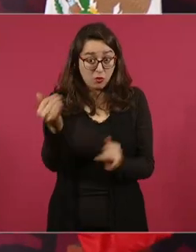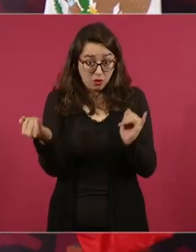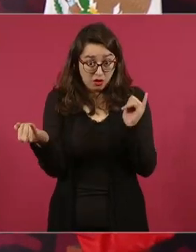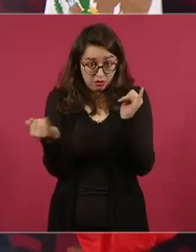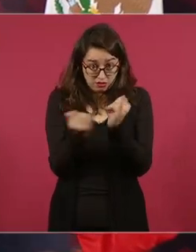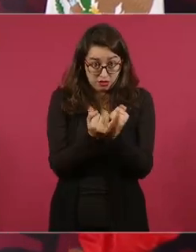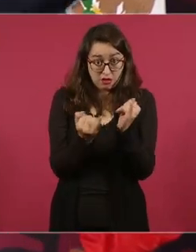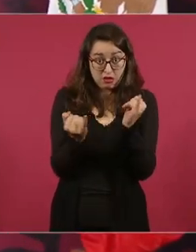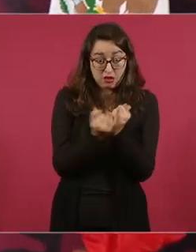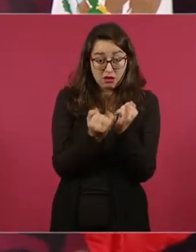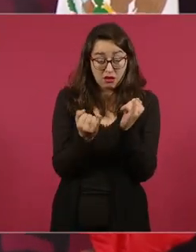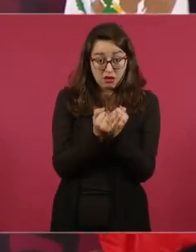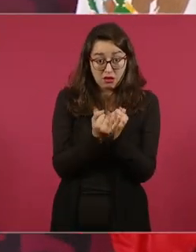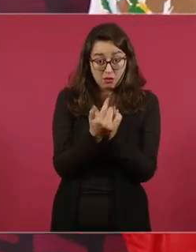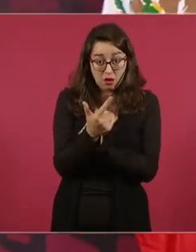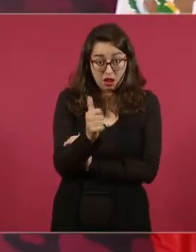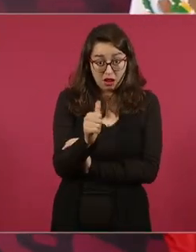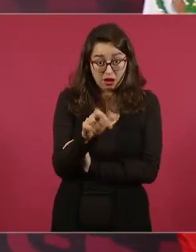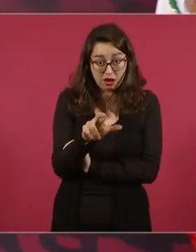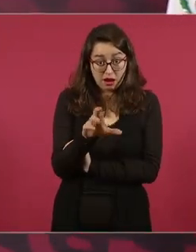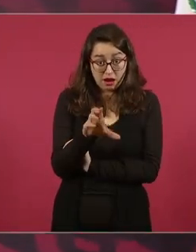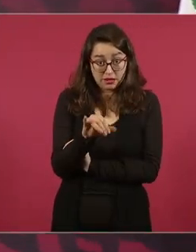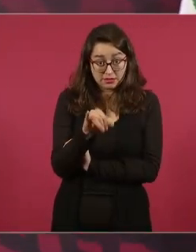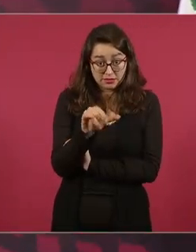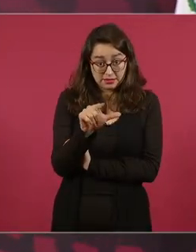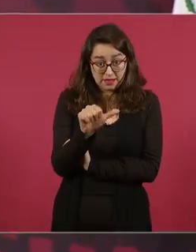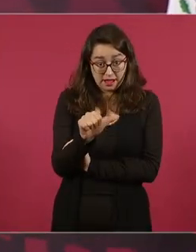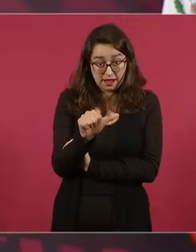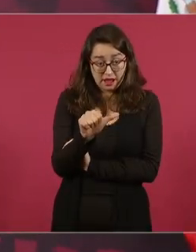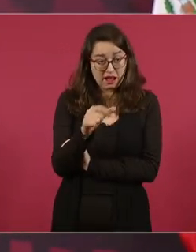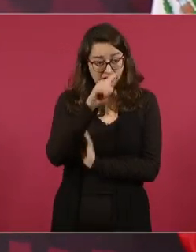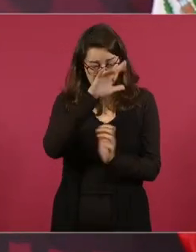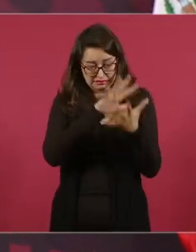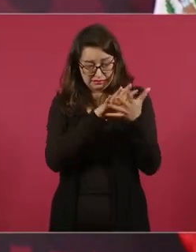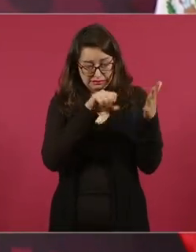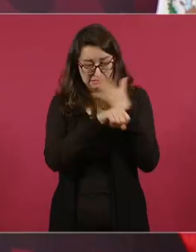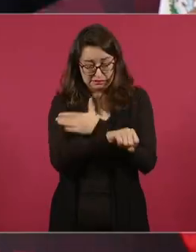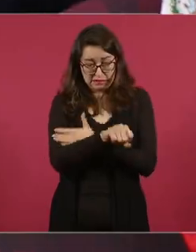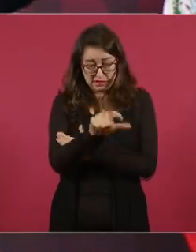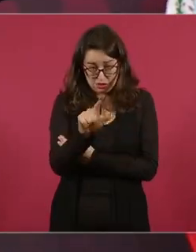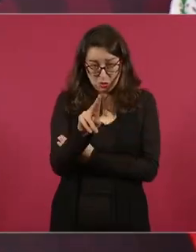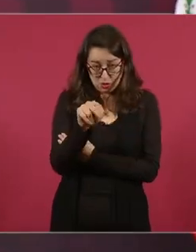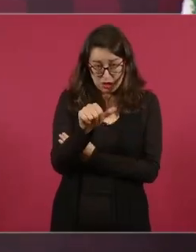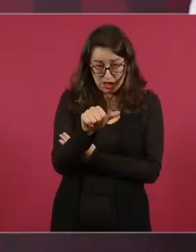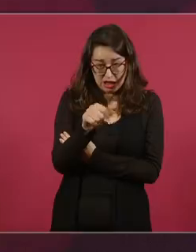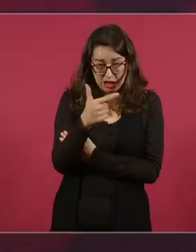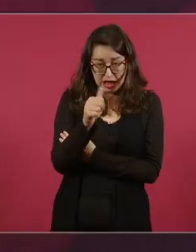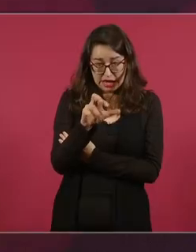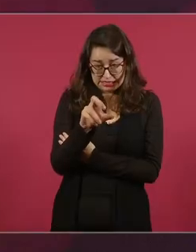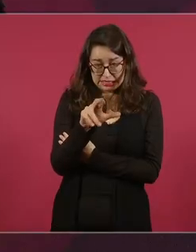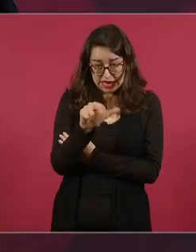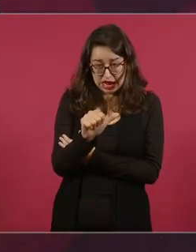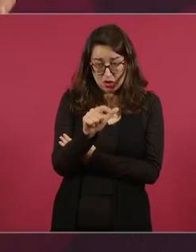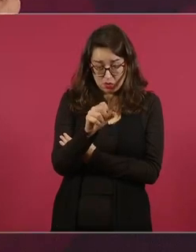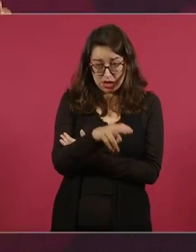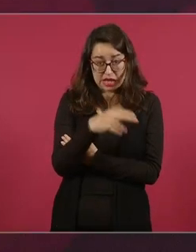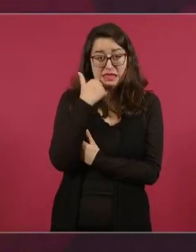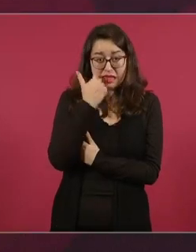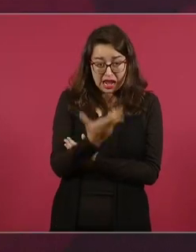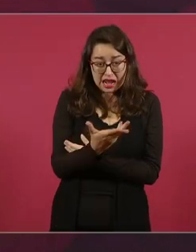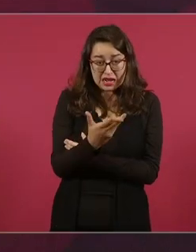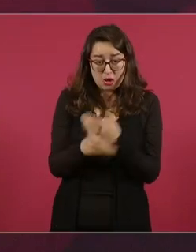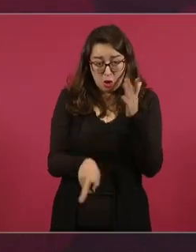a ¿cómo se llama el que está detenido? García Luna. ¿Eso es lo que quieren?